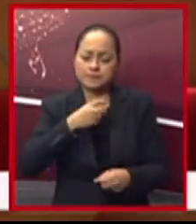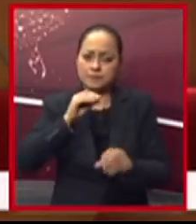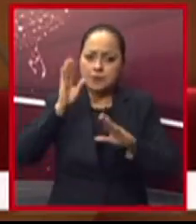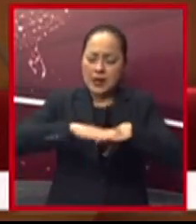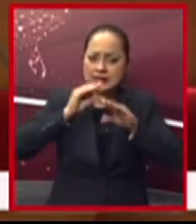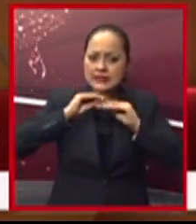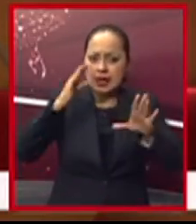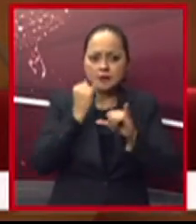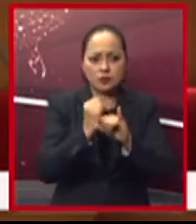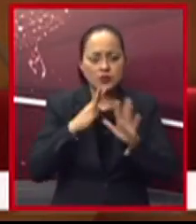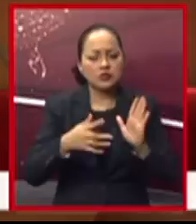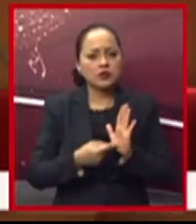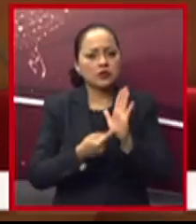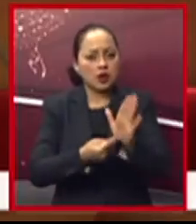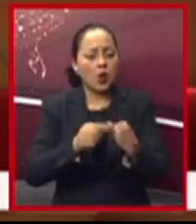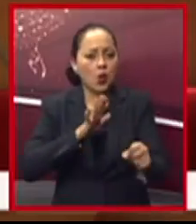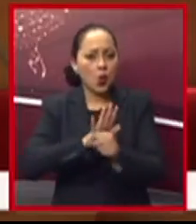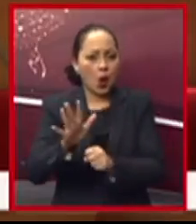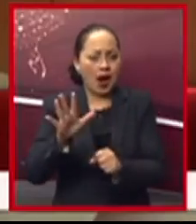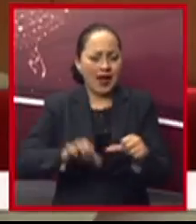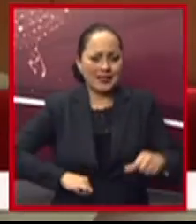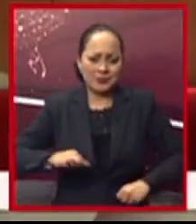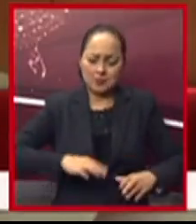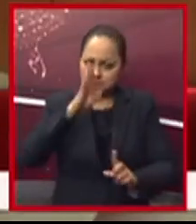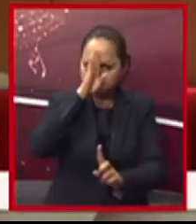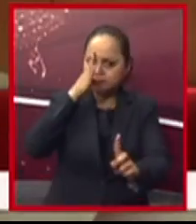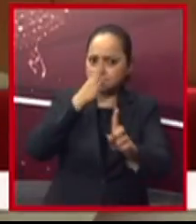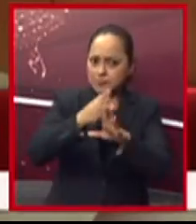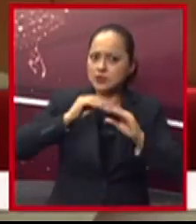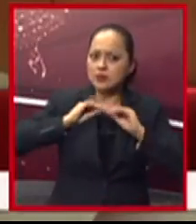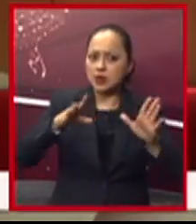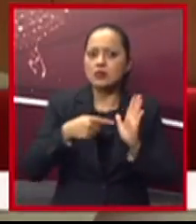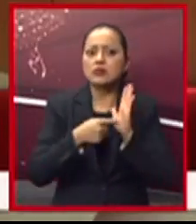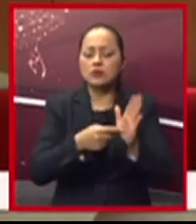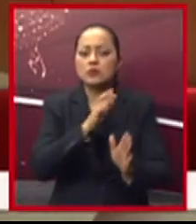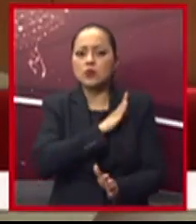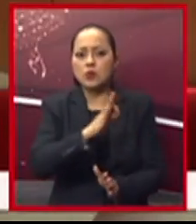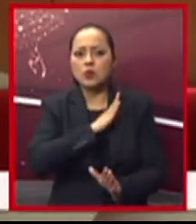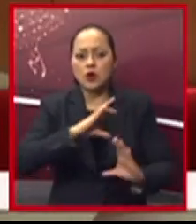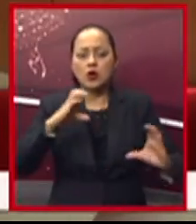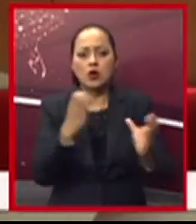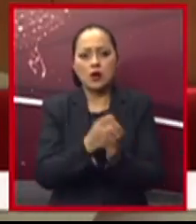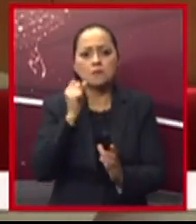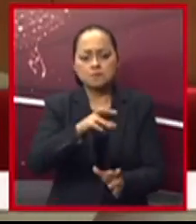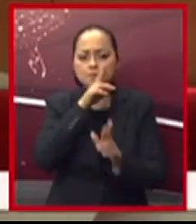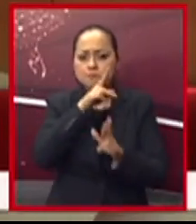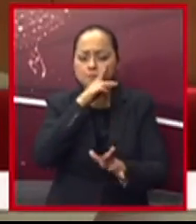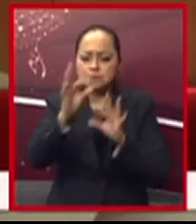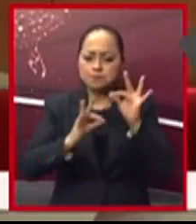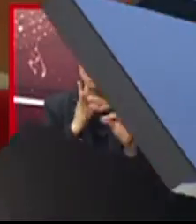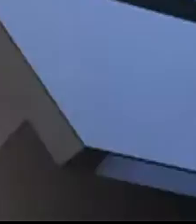claro, con una estrategia certera y que puedan darnos verdaderamente resultados.